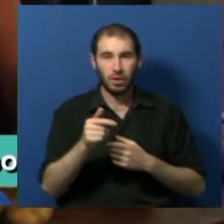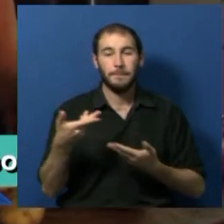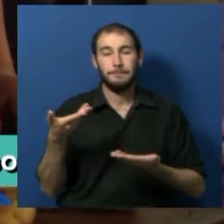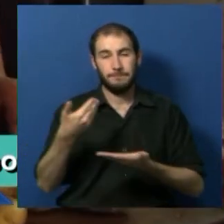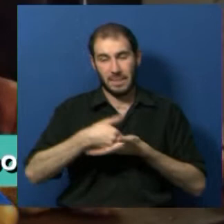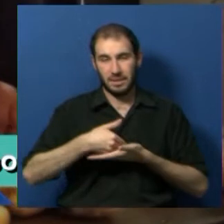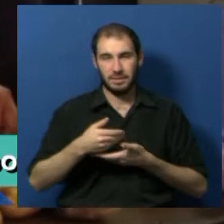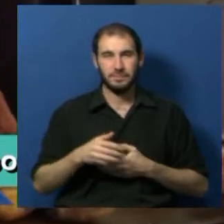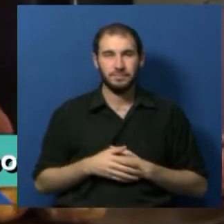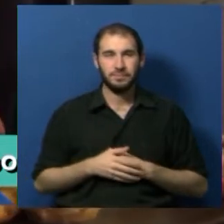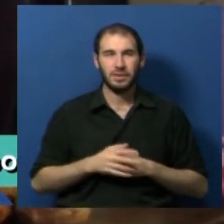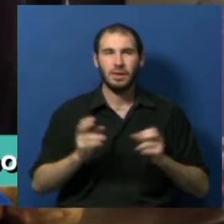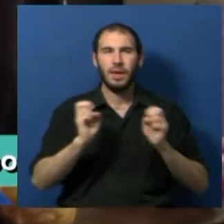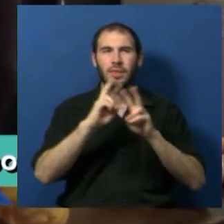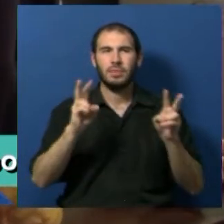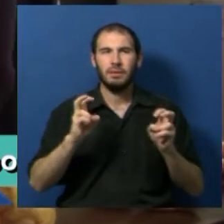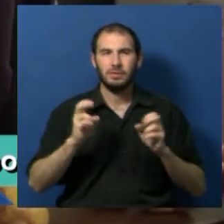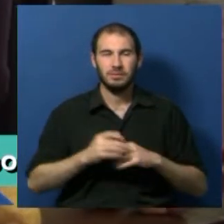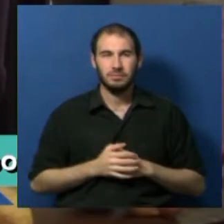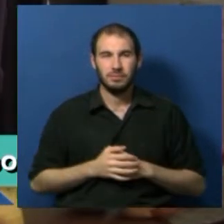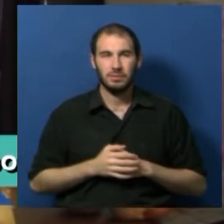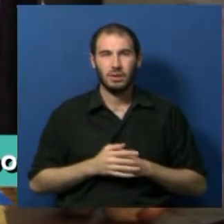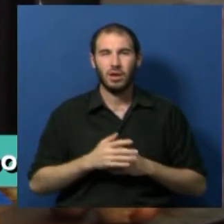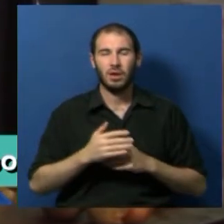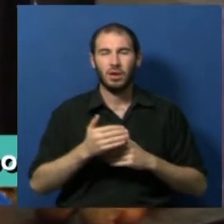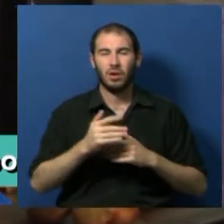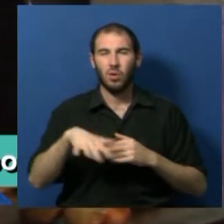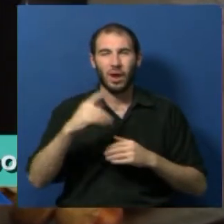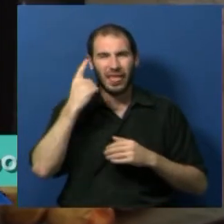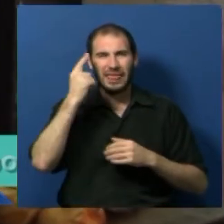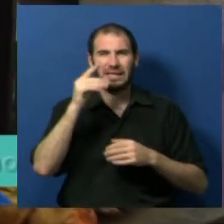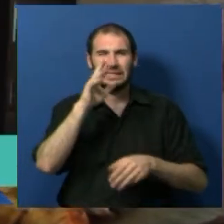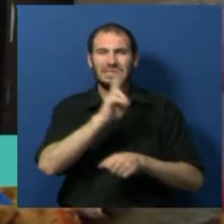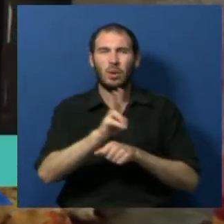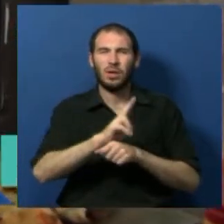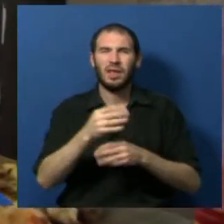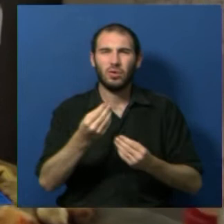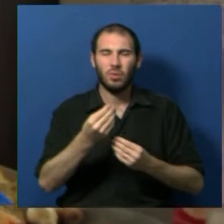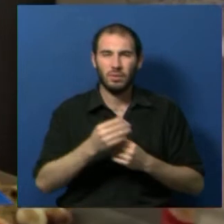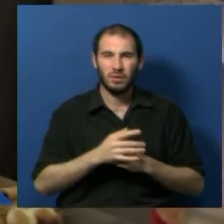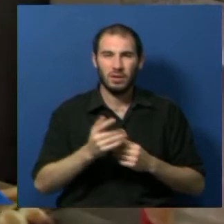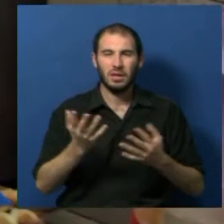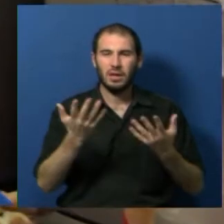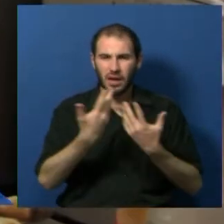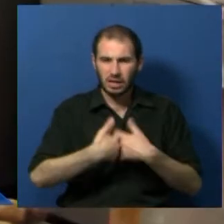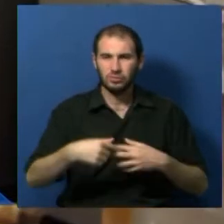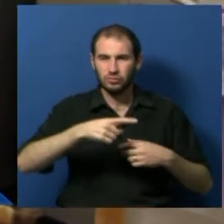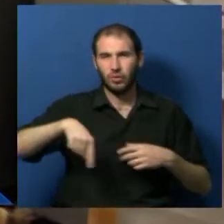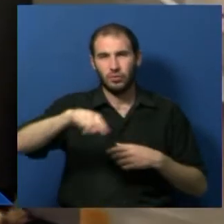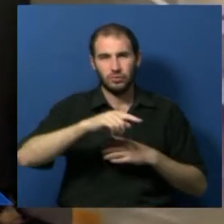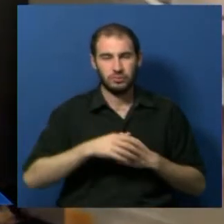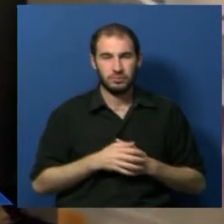requieran. El tema de la construcción de un concepto de seguridad que nos involucre a todos.